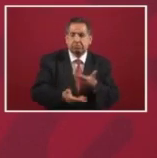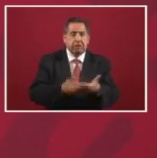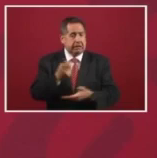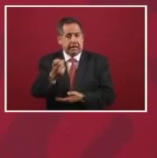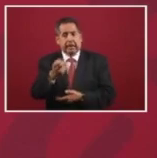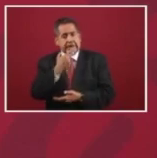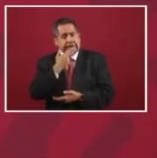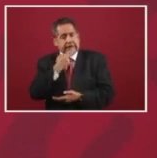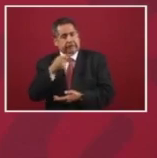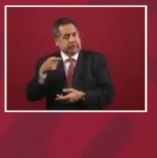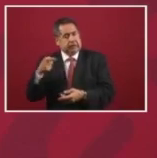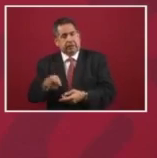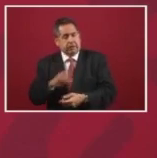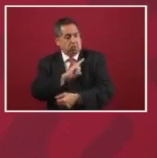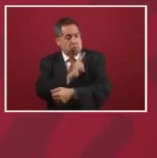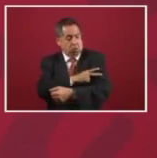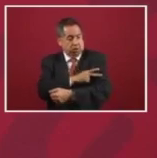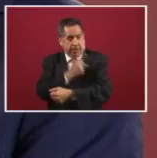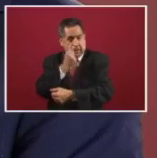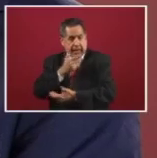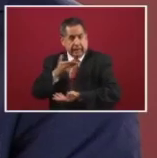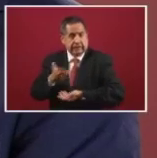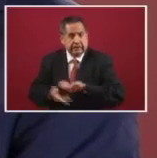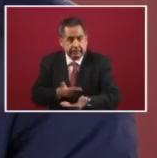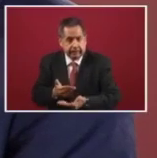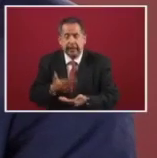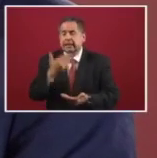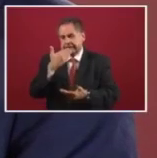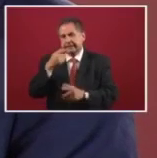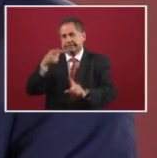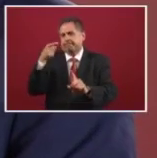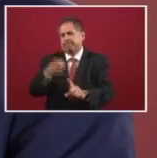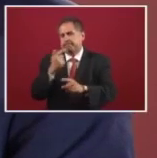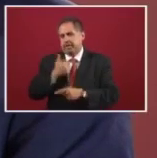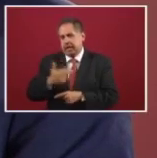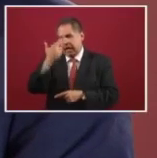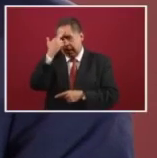poder solo tiene sentido